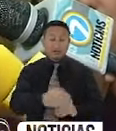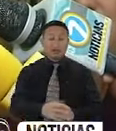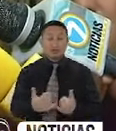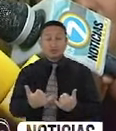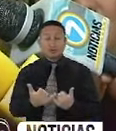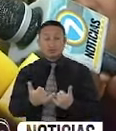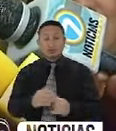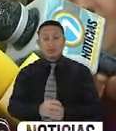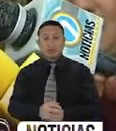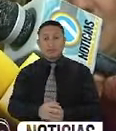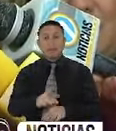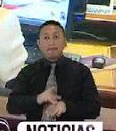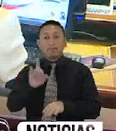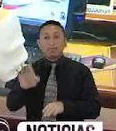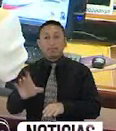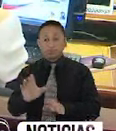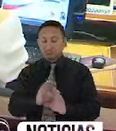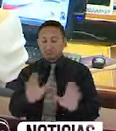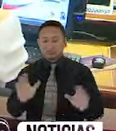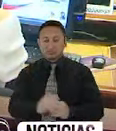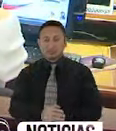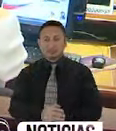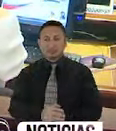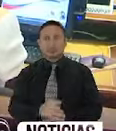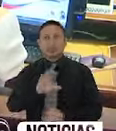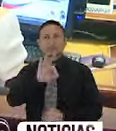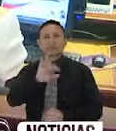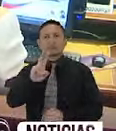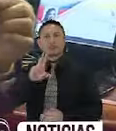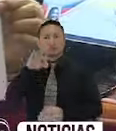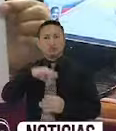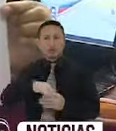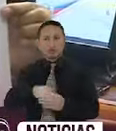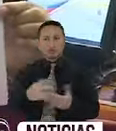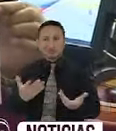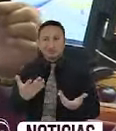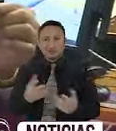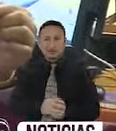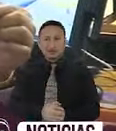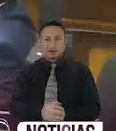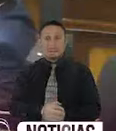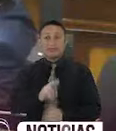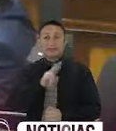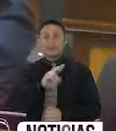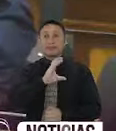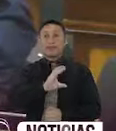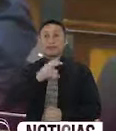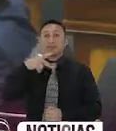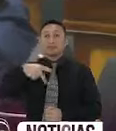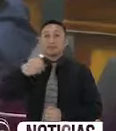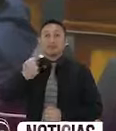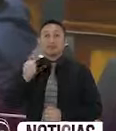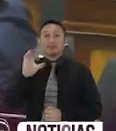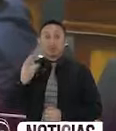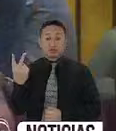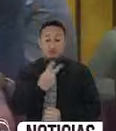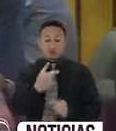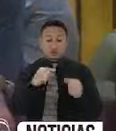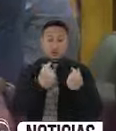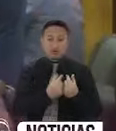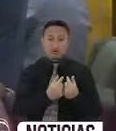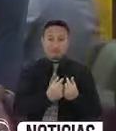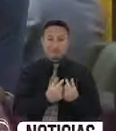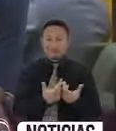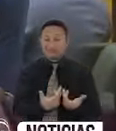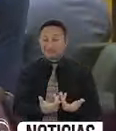impunidad del presente. Sin los 92 votos necesarios, el correísmo y el Partido Social Cristiano no lograron triunfar